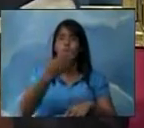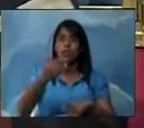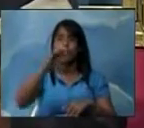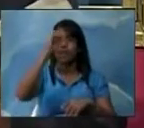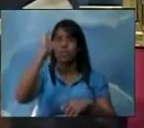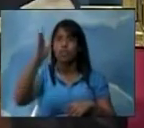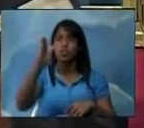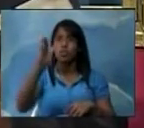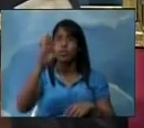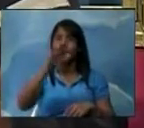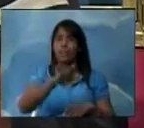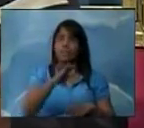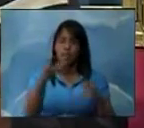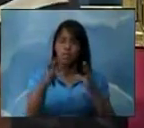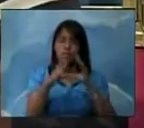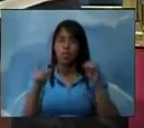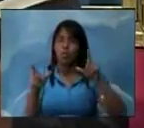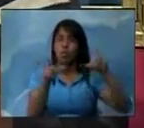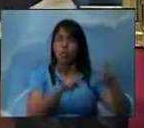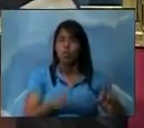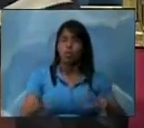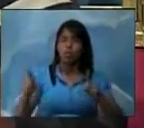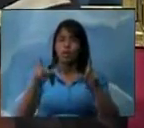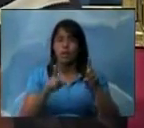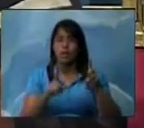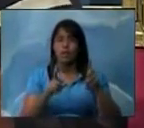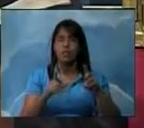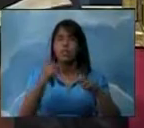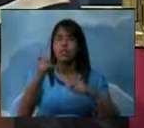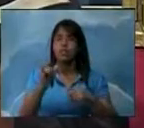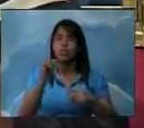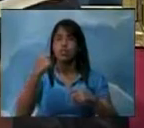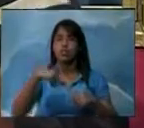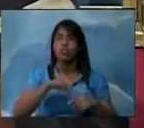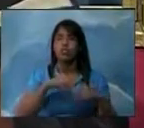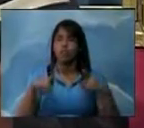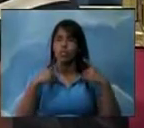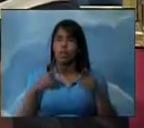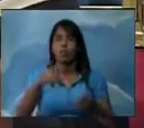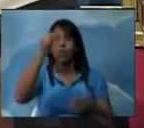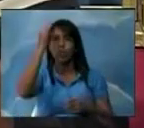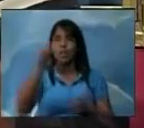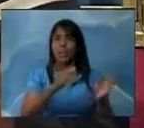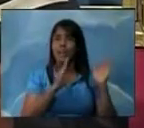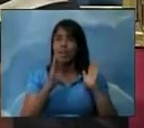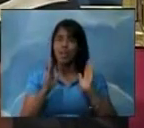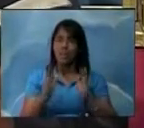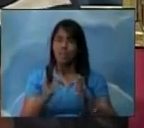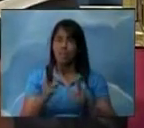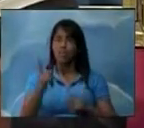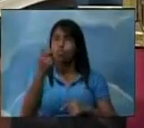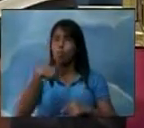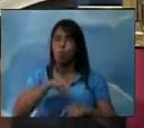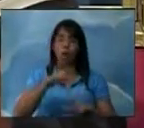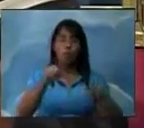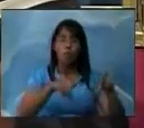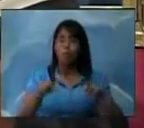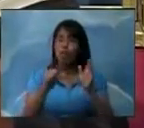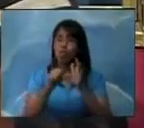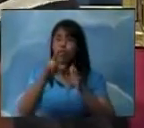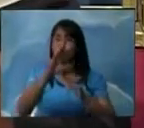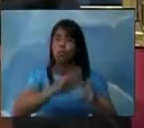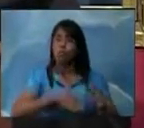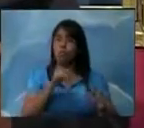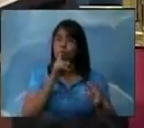Dios está en todas partes. Y nosotros debemos de creer eso. No hay un sitio donde tú te